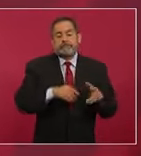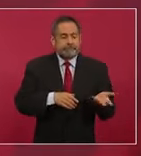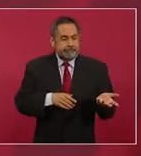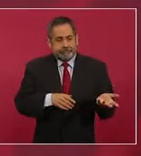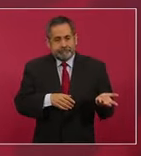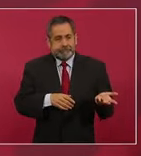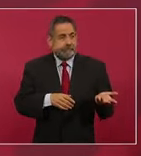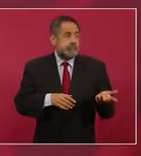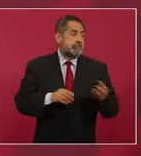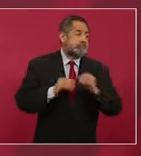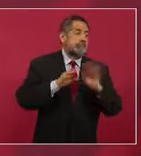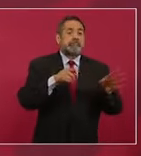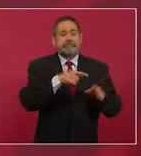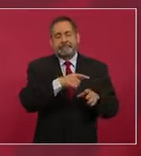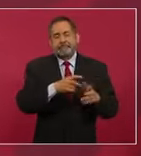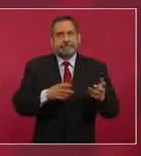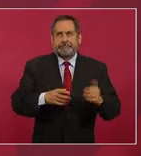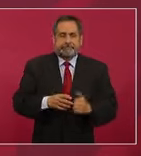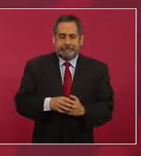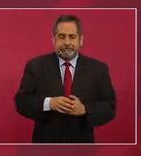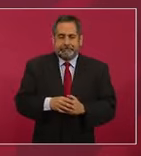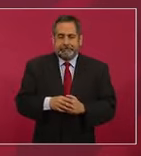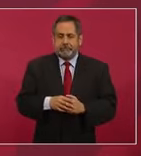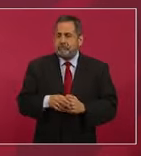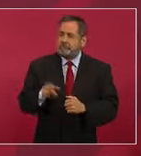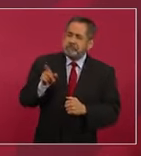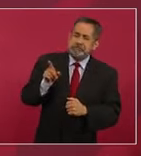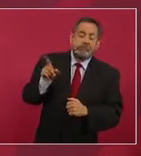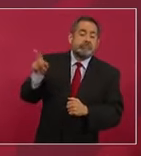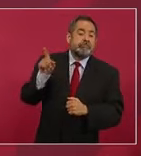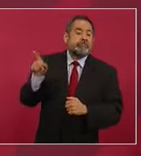dio a conocer de que yo me había